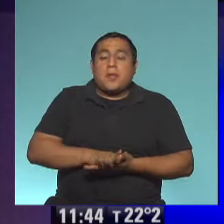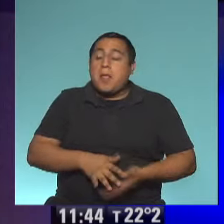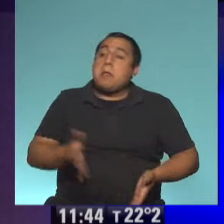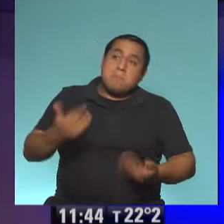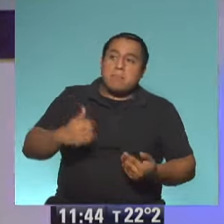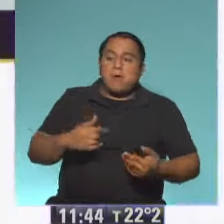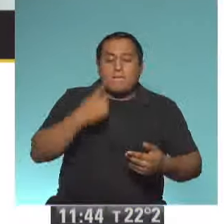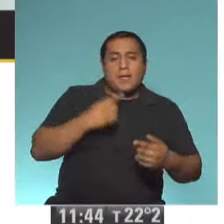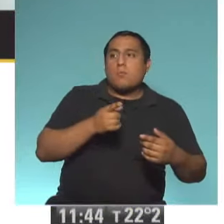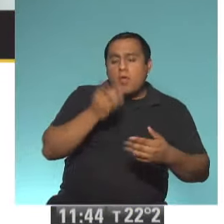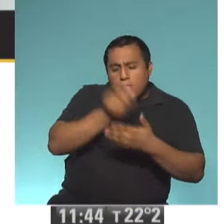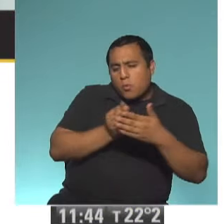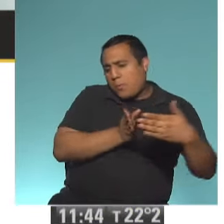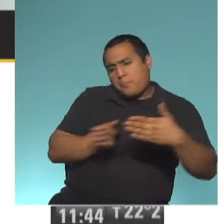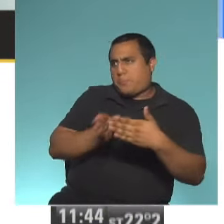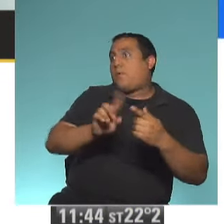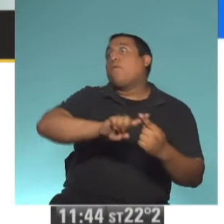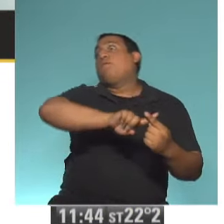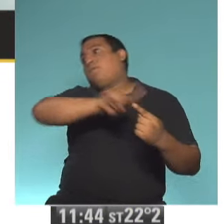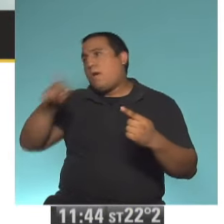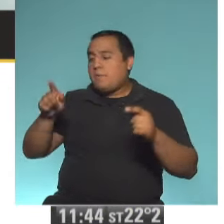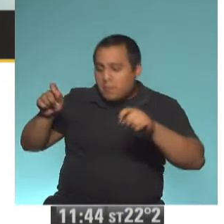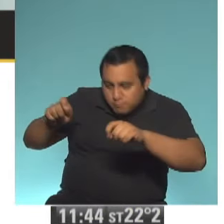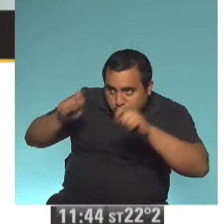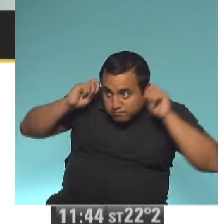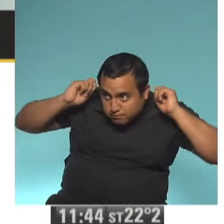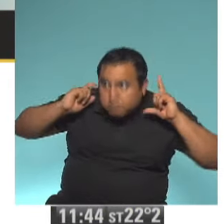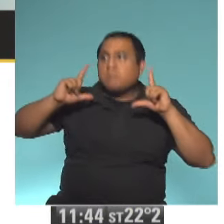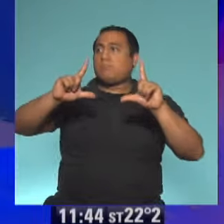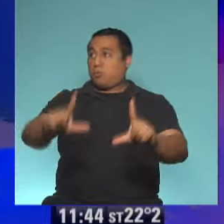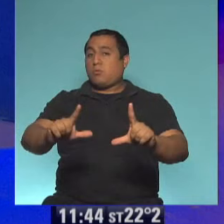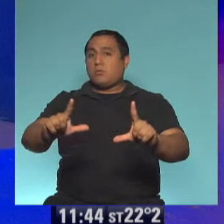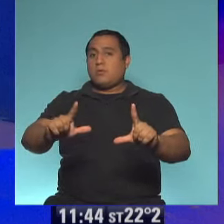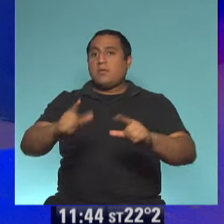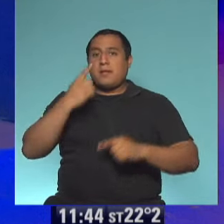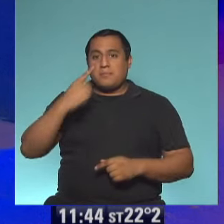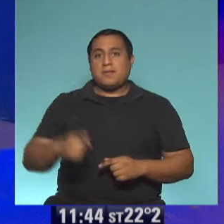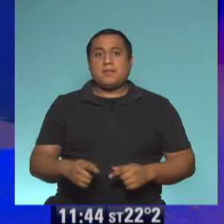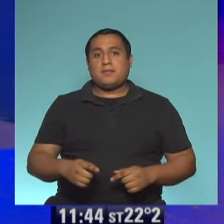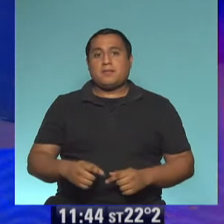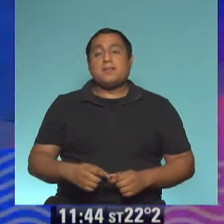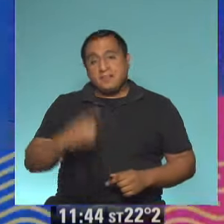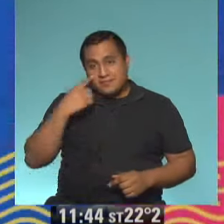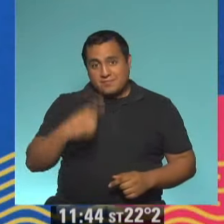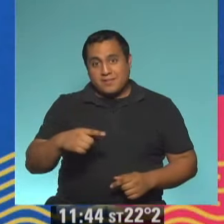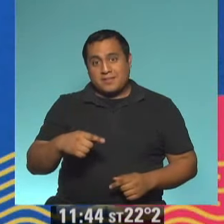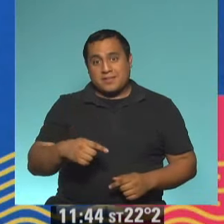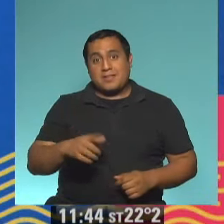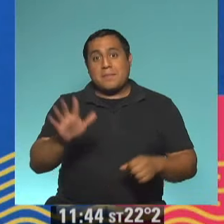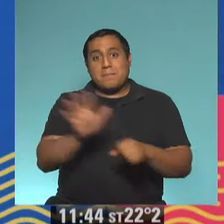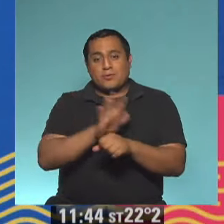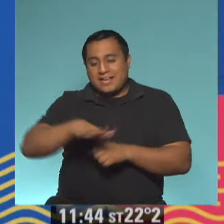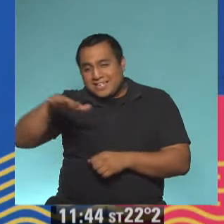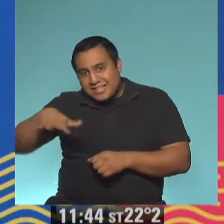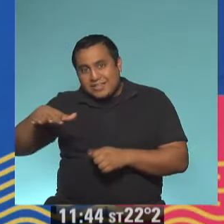el camino de vuelta. Quiero salir de aquí. Y ahí estamos viendo que salen el personaje más